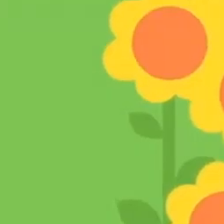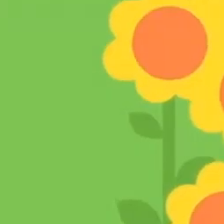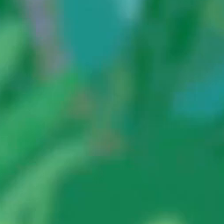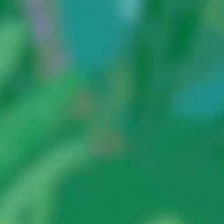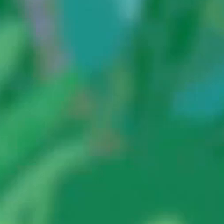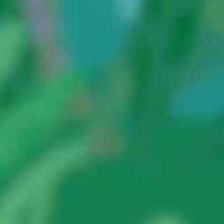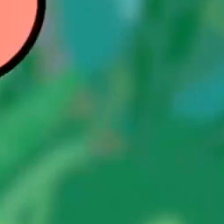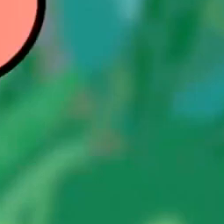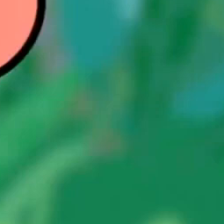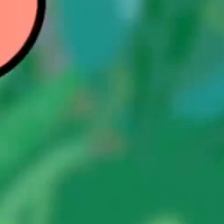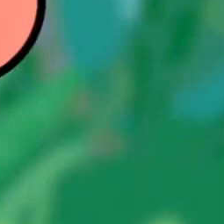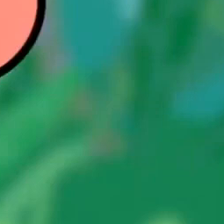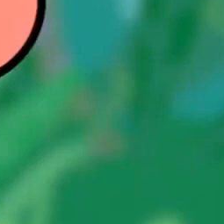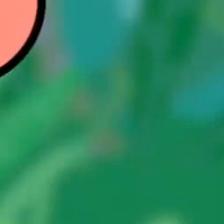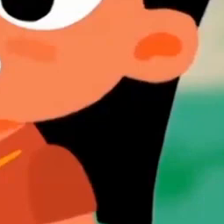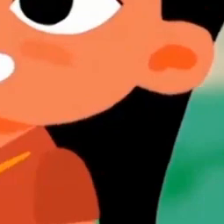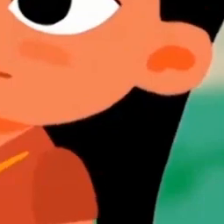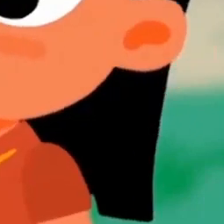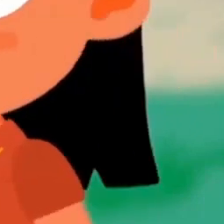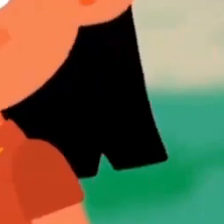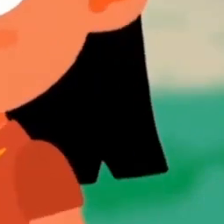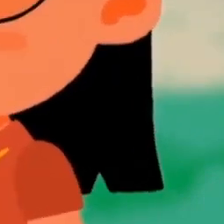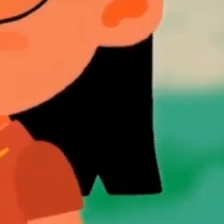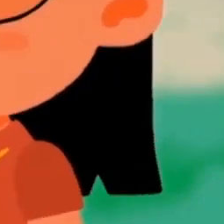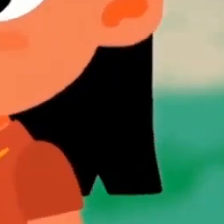¡Gracias! ¡Gracias!